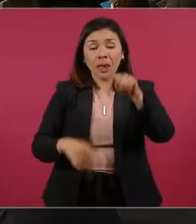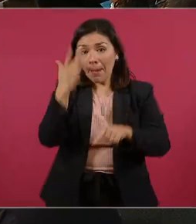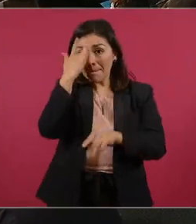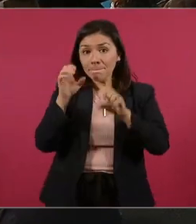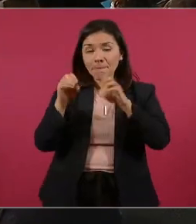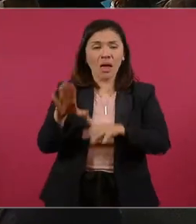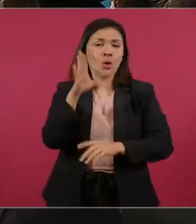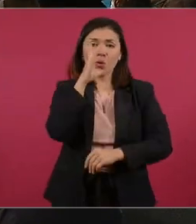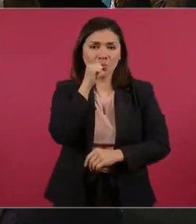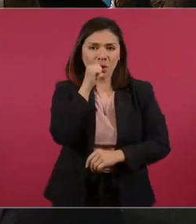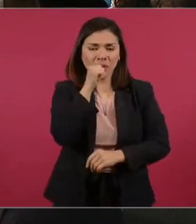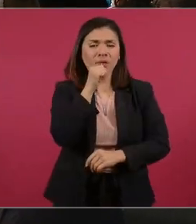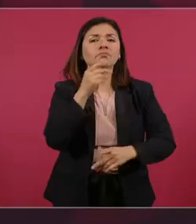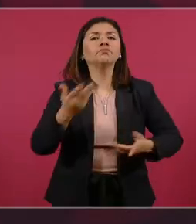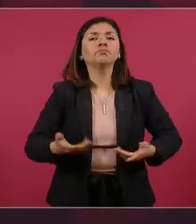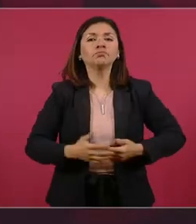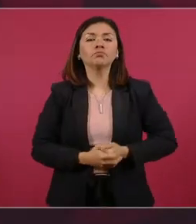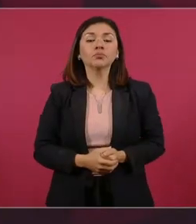Bueno,